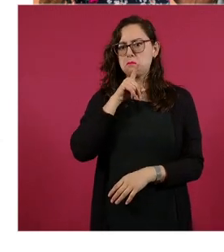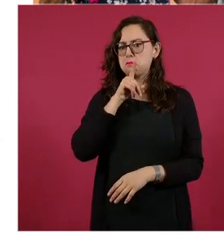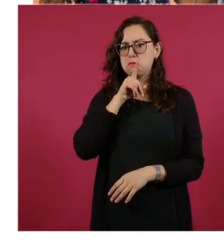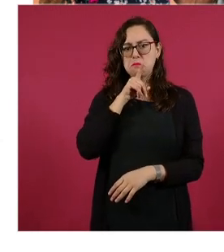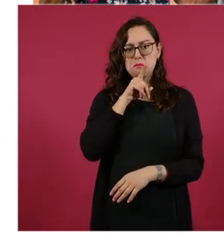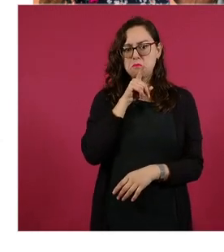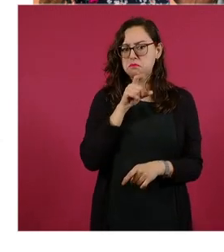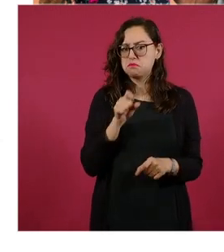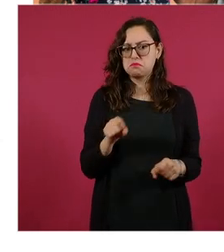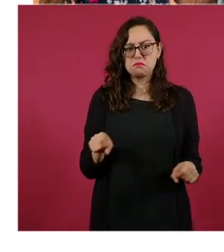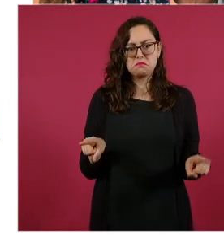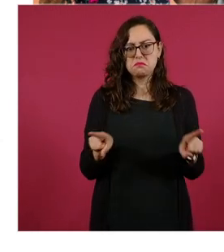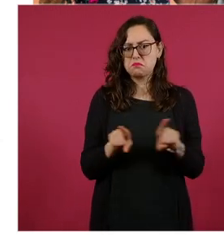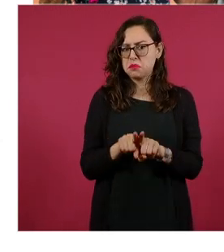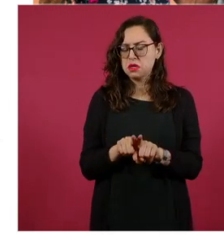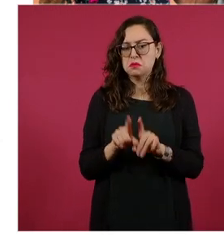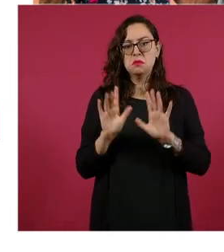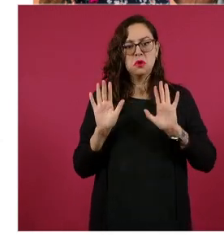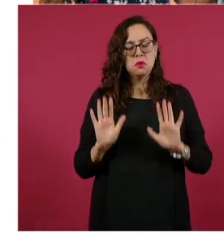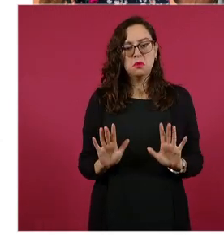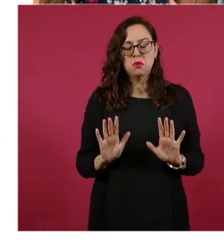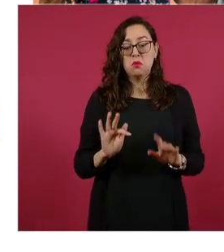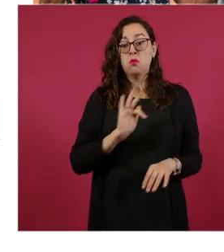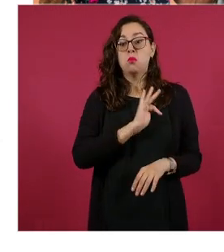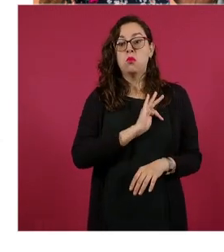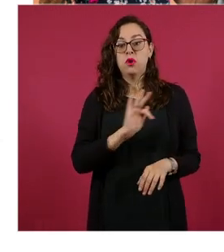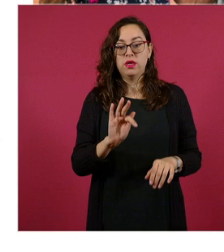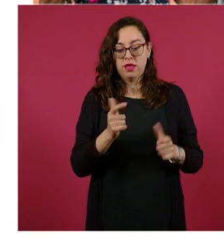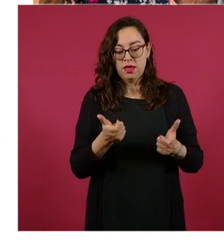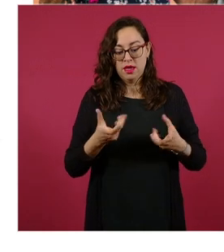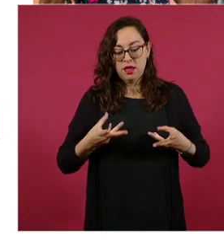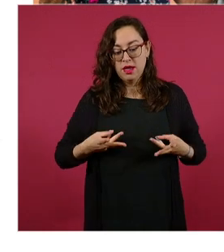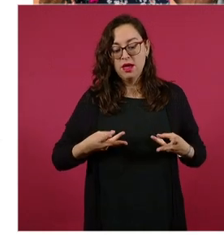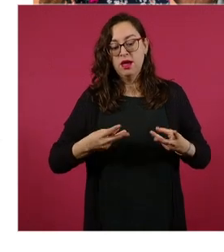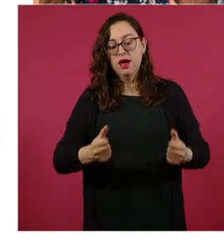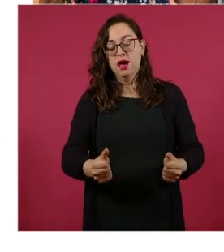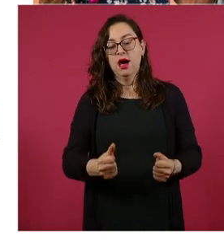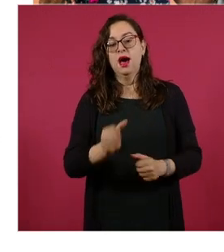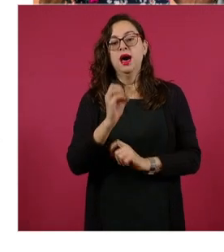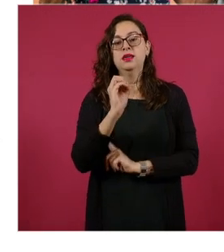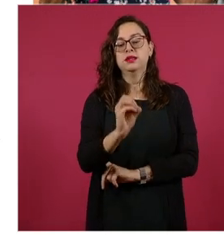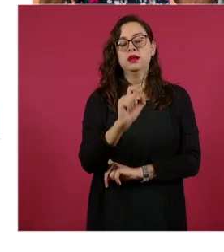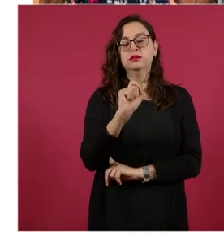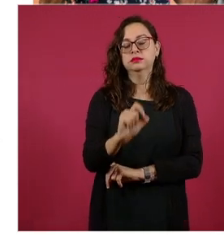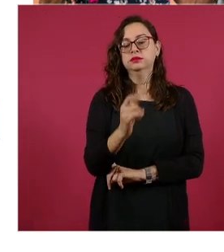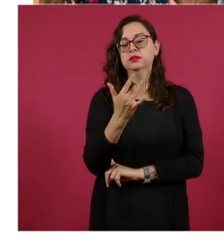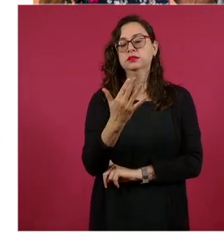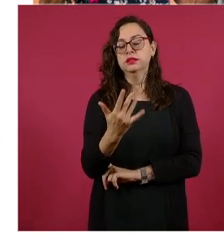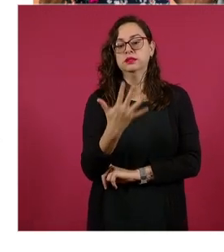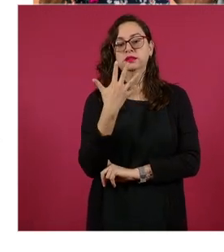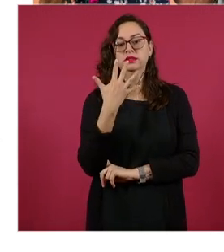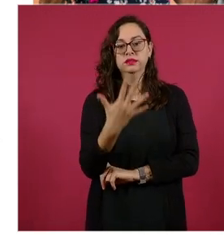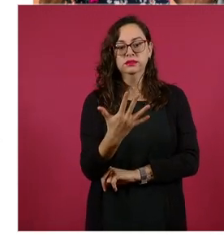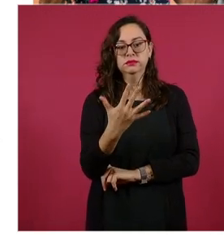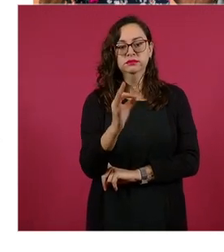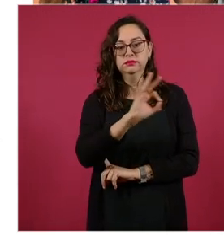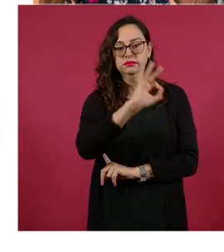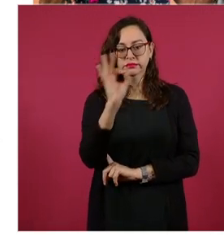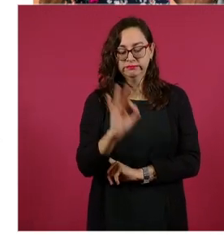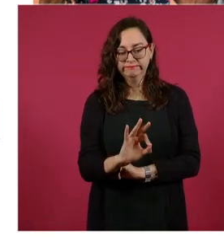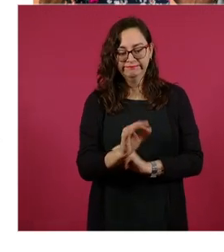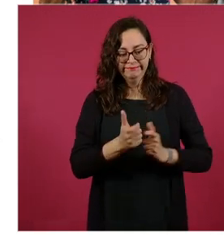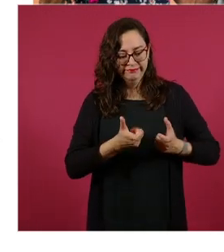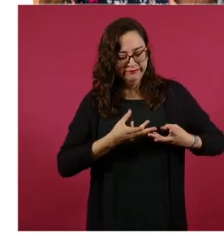instituto. La ley permite como máximo que se pueda gastar el 0.55 por ciento de los